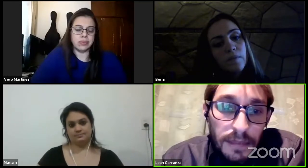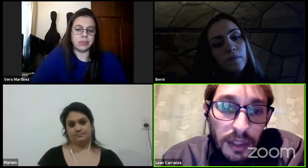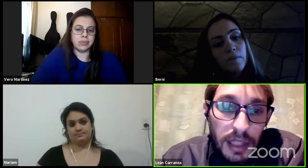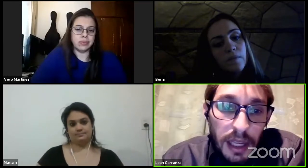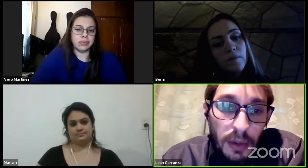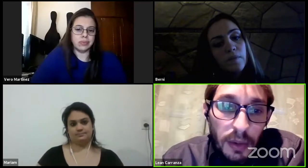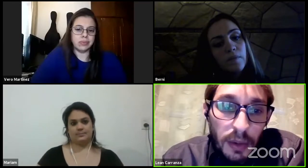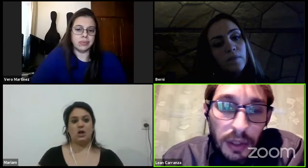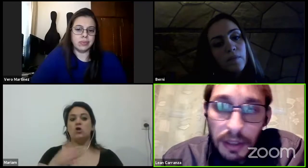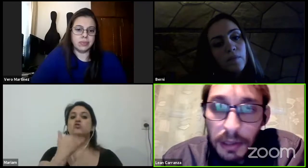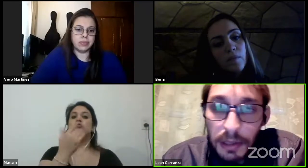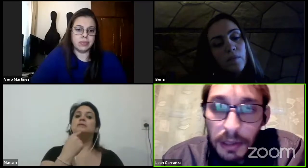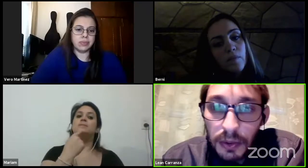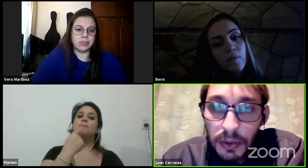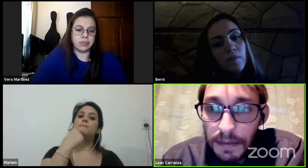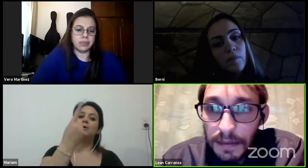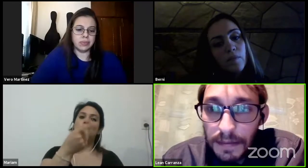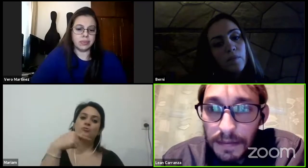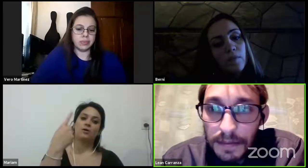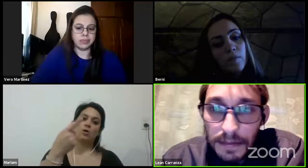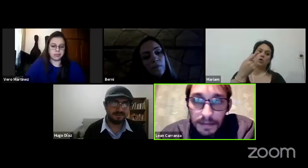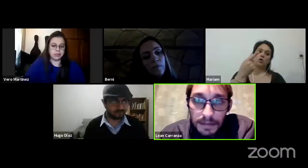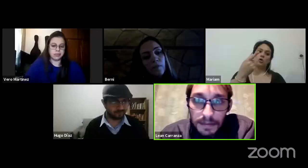no sé si hay alguna otra pregunta